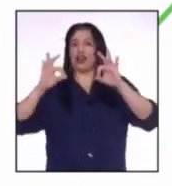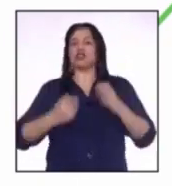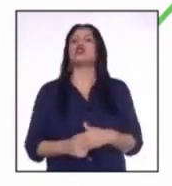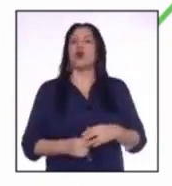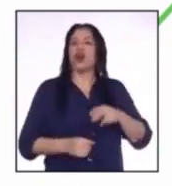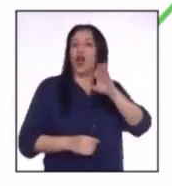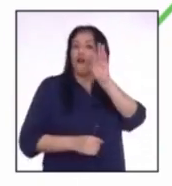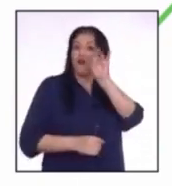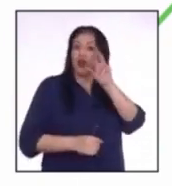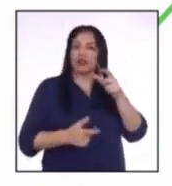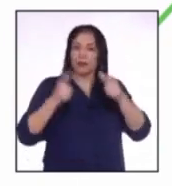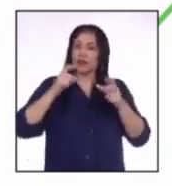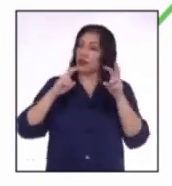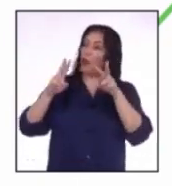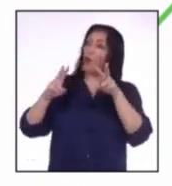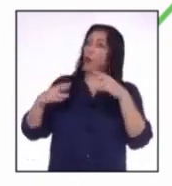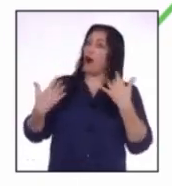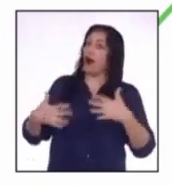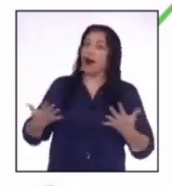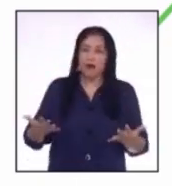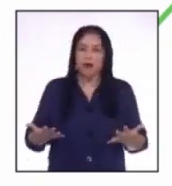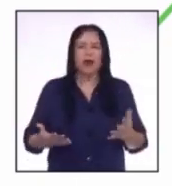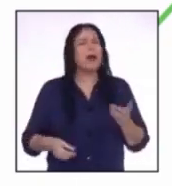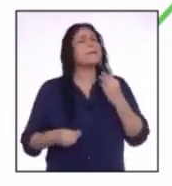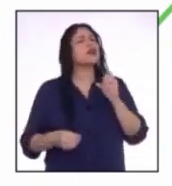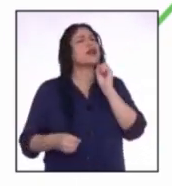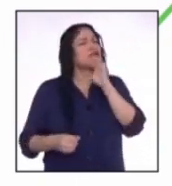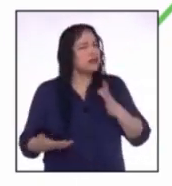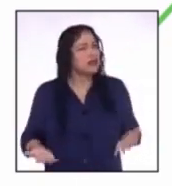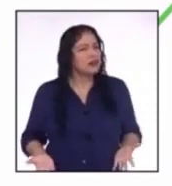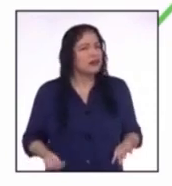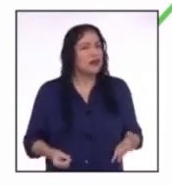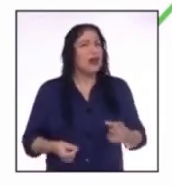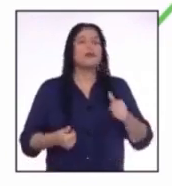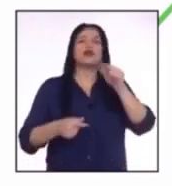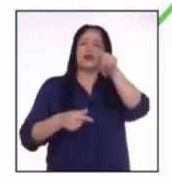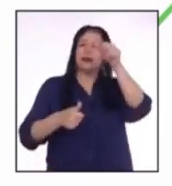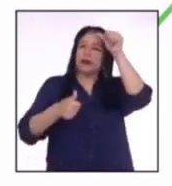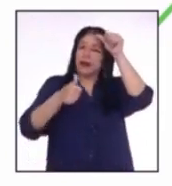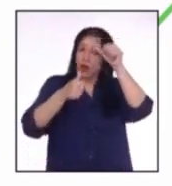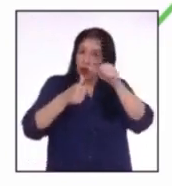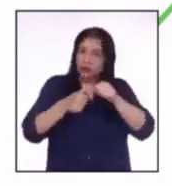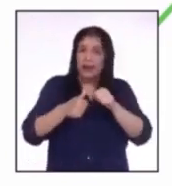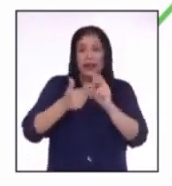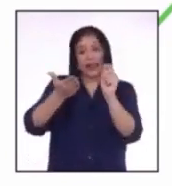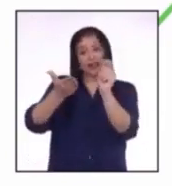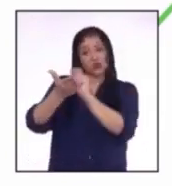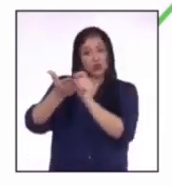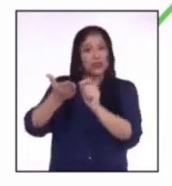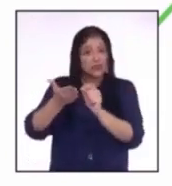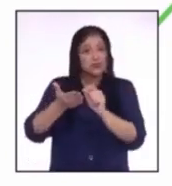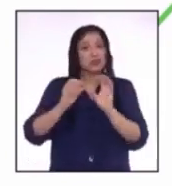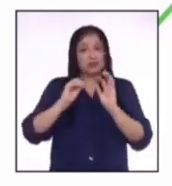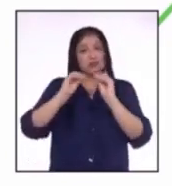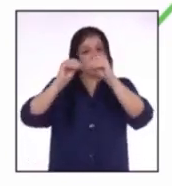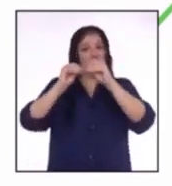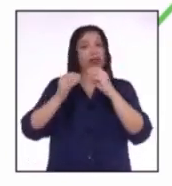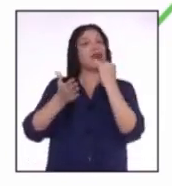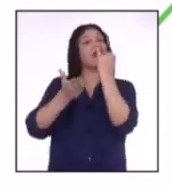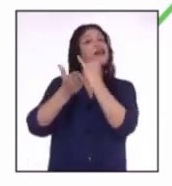mucho la atención del público no saben por qué lo menciono porque deben recordar que también pueden colocar imágenes en sus textos